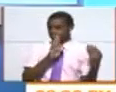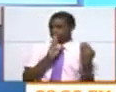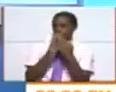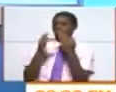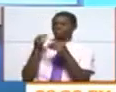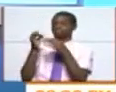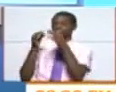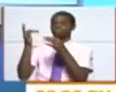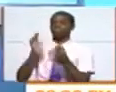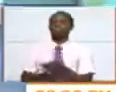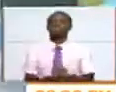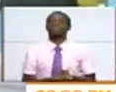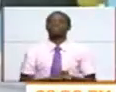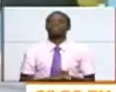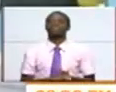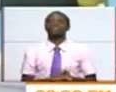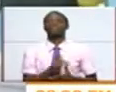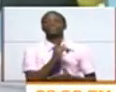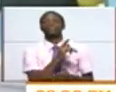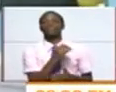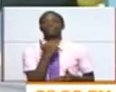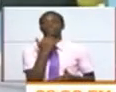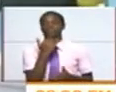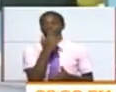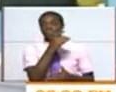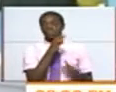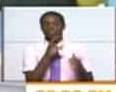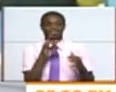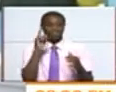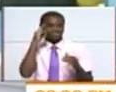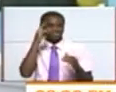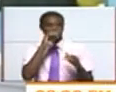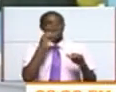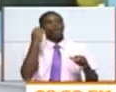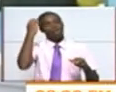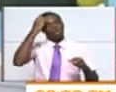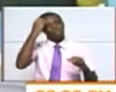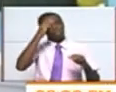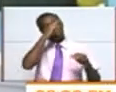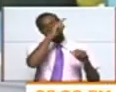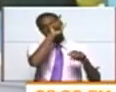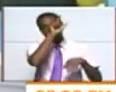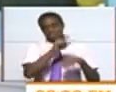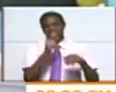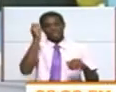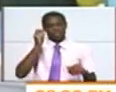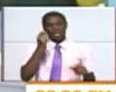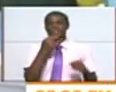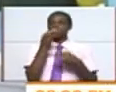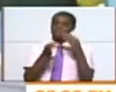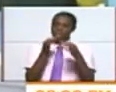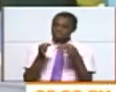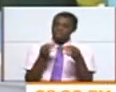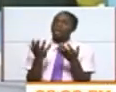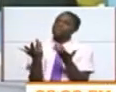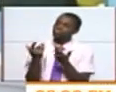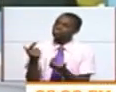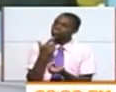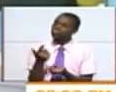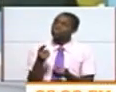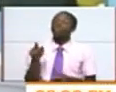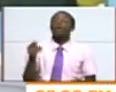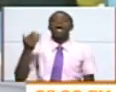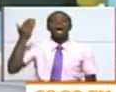Venezuela lo hacemos en Bruselas con el diputado de Izquierda Unida en el Parlamento Europeo, Javier Couso. Bienvenido, señor Couso. Usted rechazó